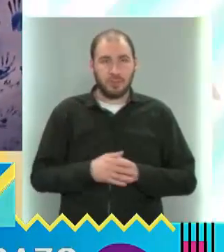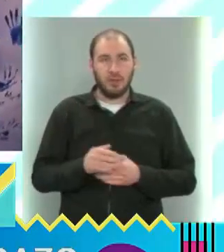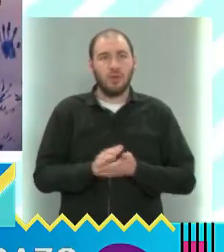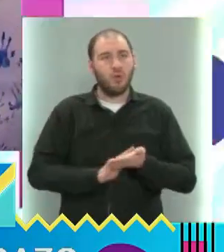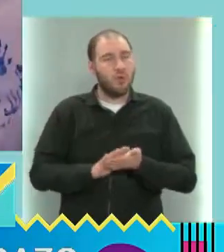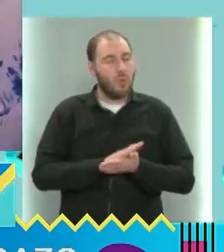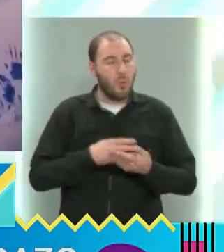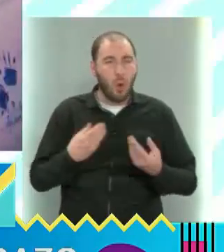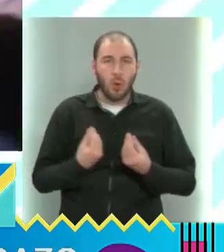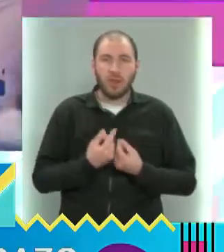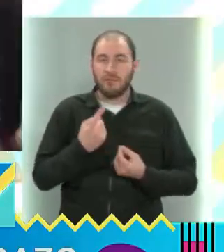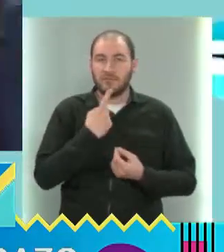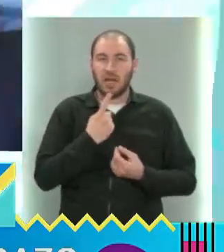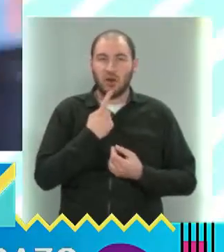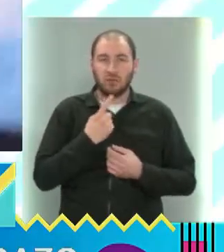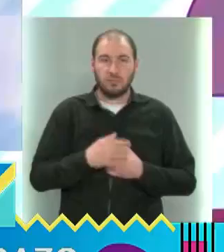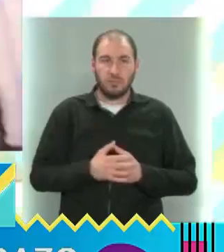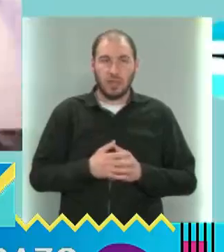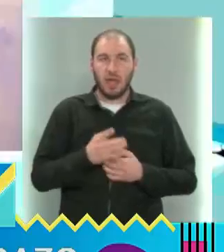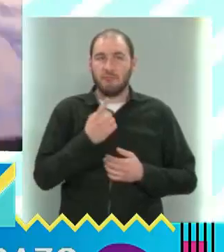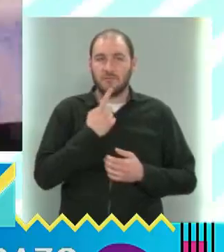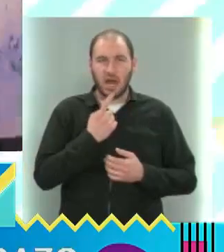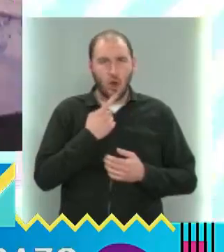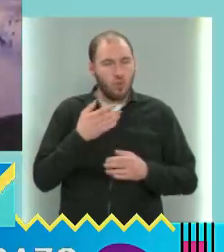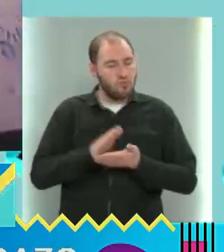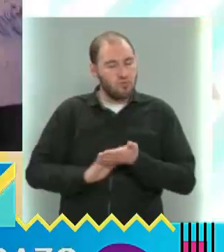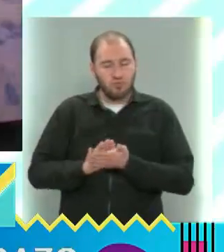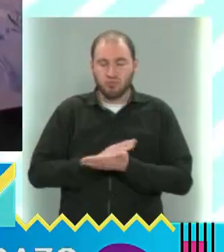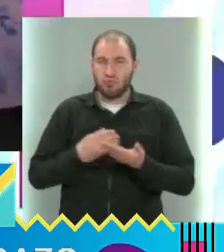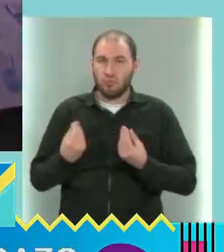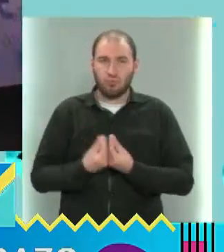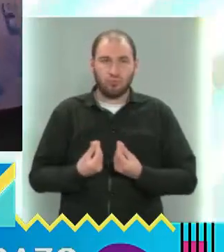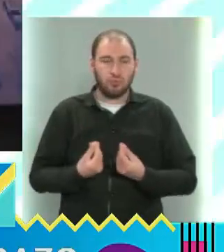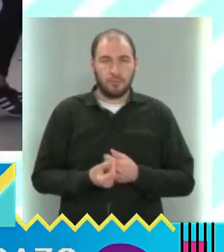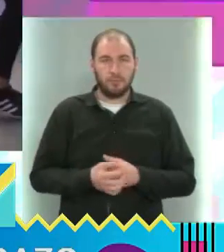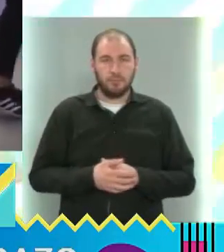Influye muchísimo el varón. ¿Cuál? Ah. Influye muchísimo el varón.